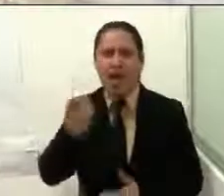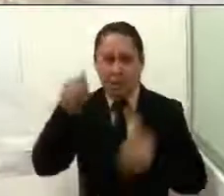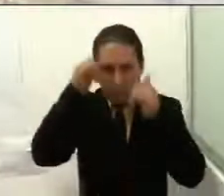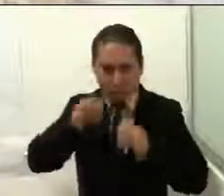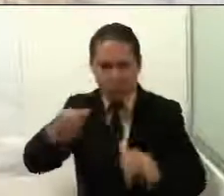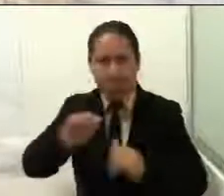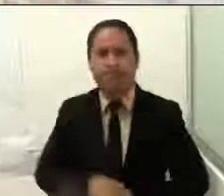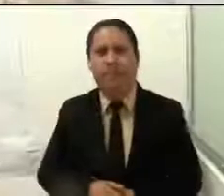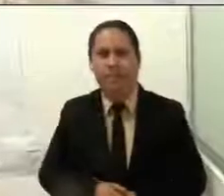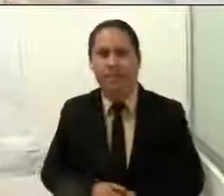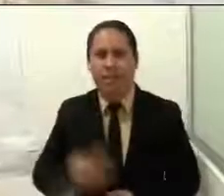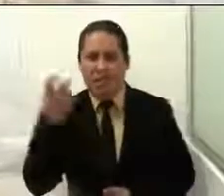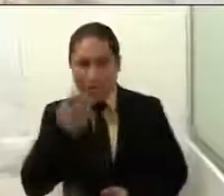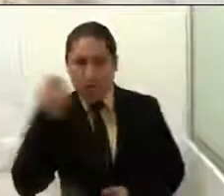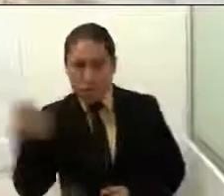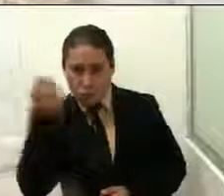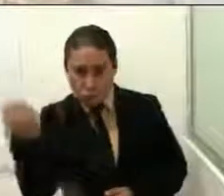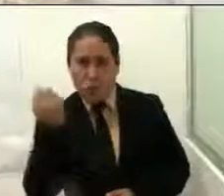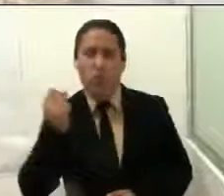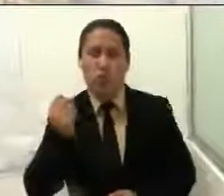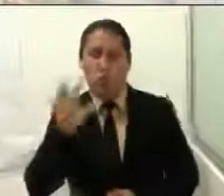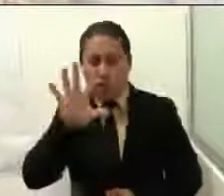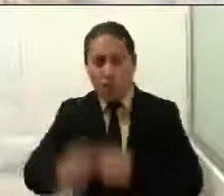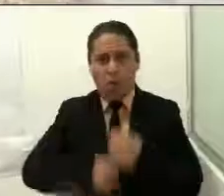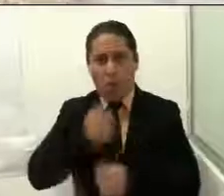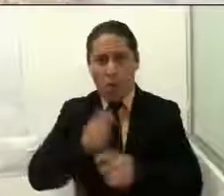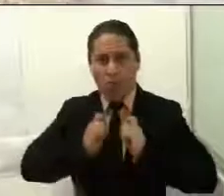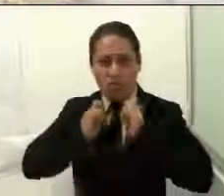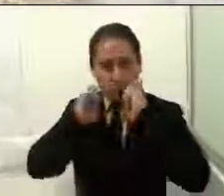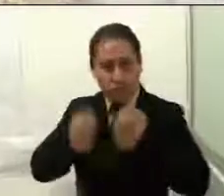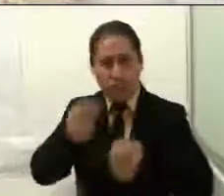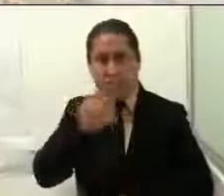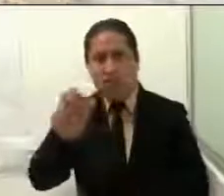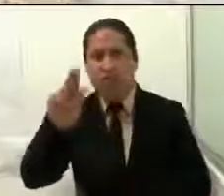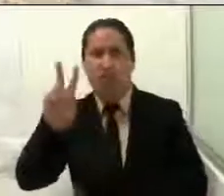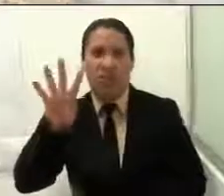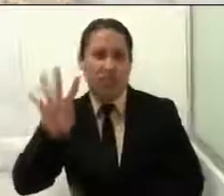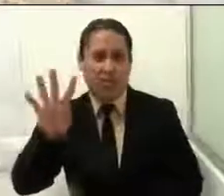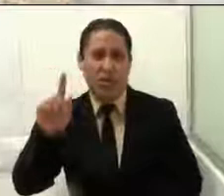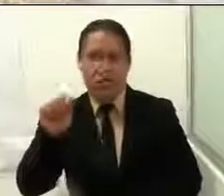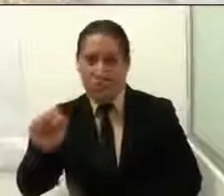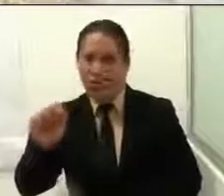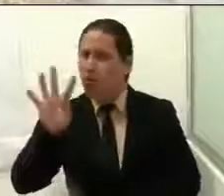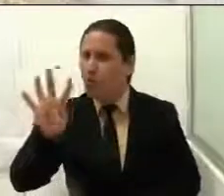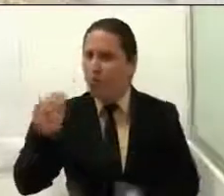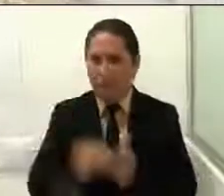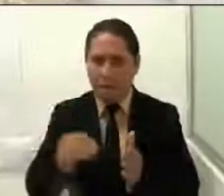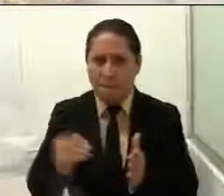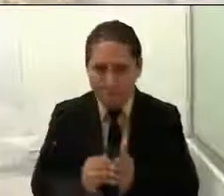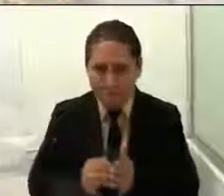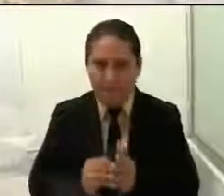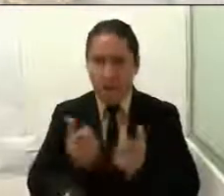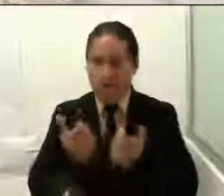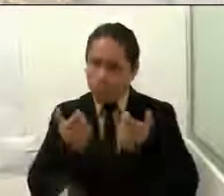de tal suerte que en 5 años se destinaron 180 y 4.4 millones de